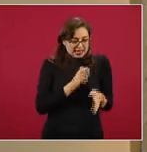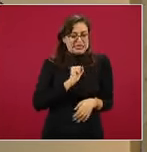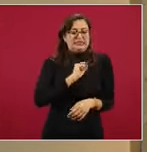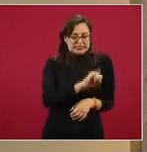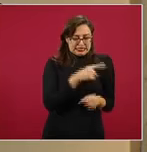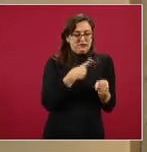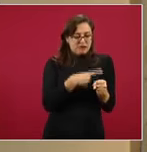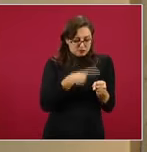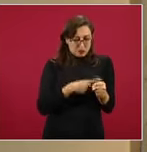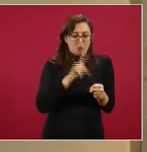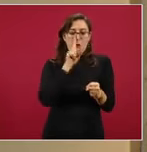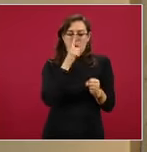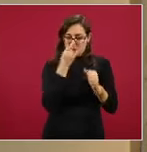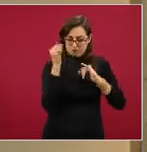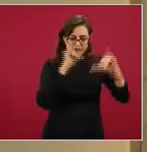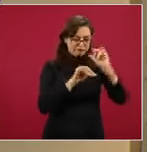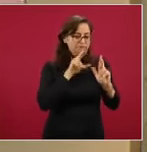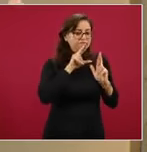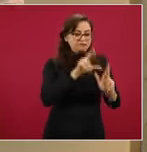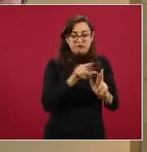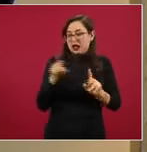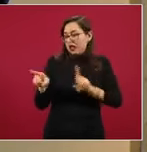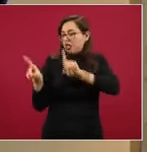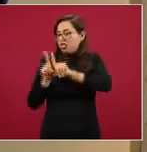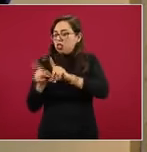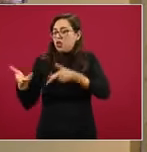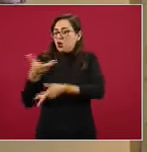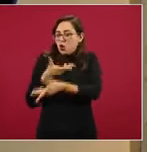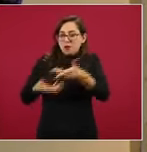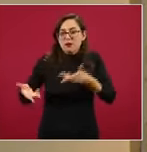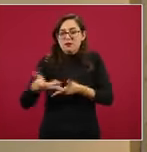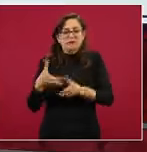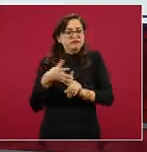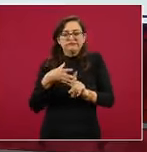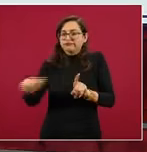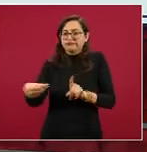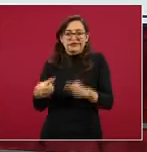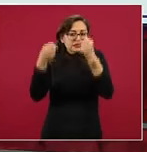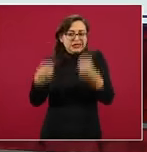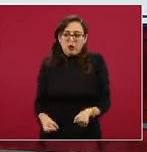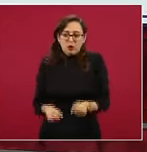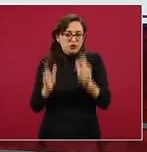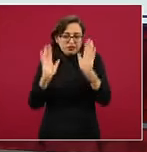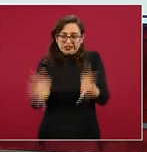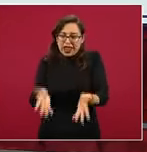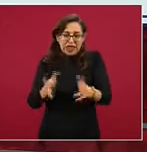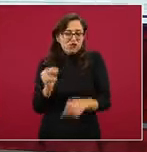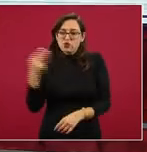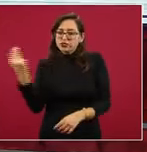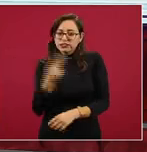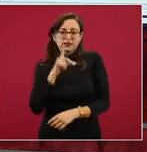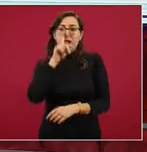contacto mío, entonces son positivos por asociación epidemiológica.